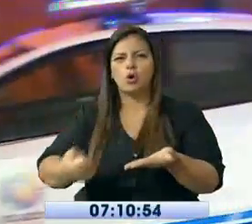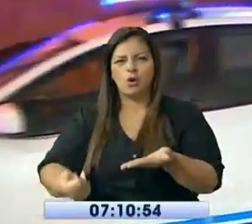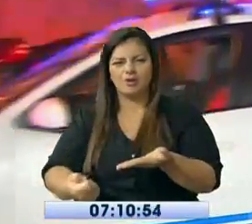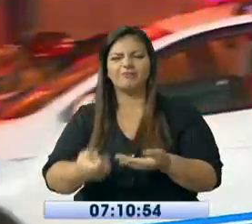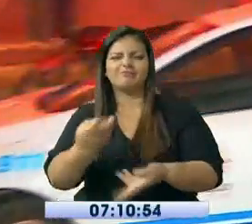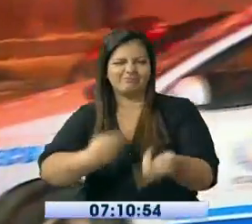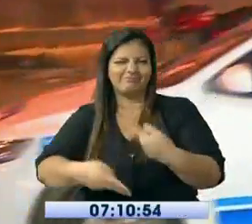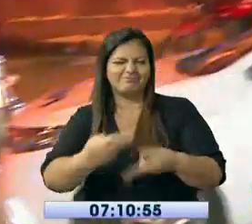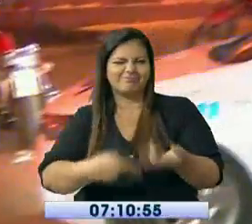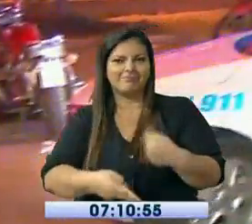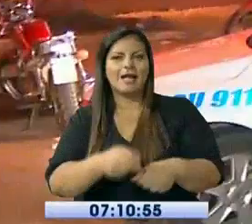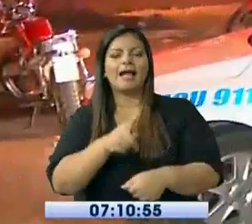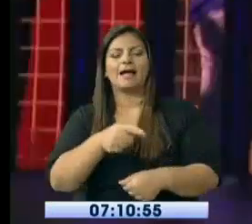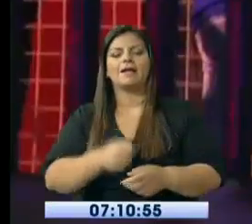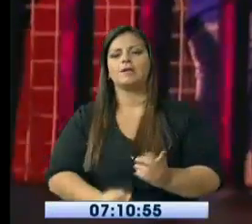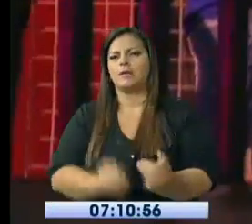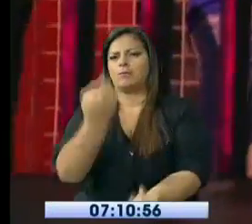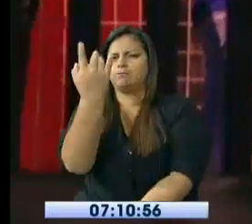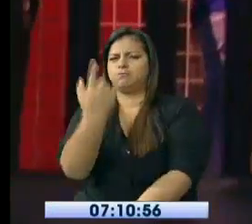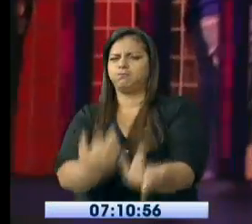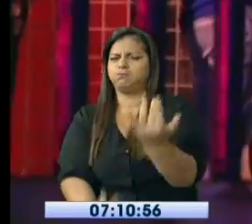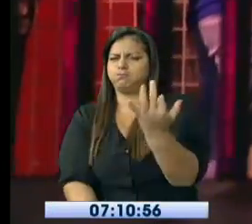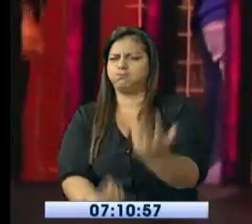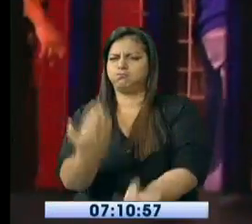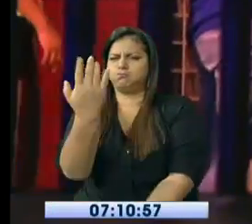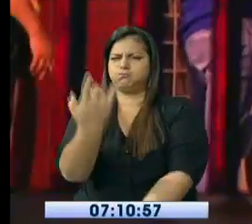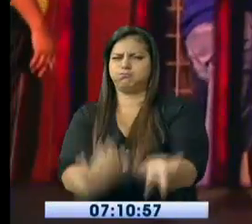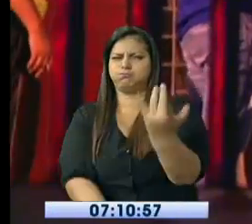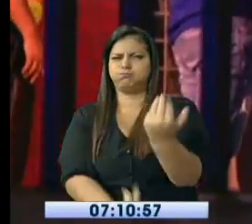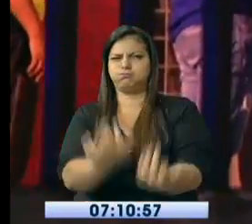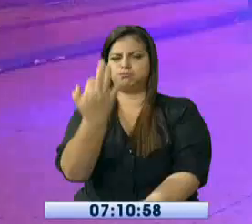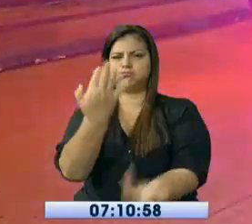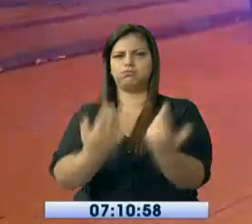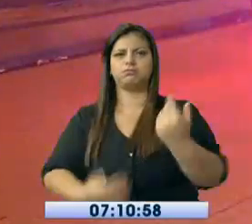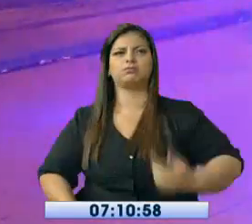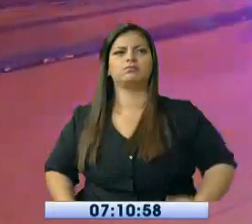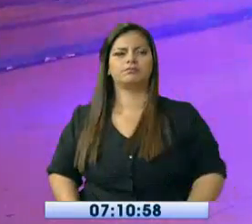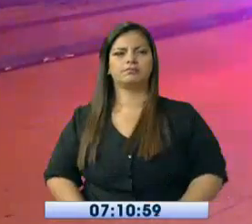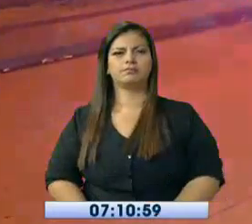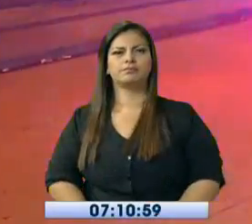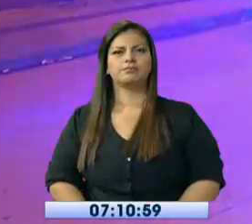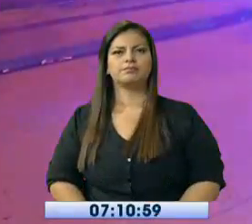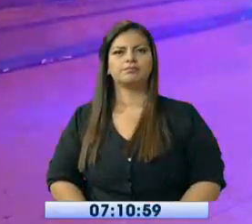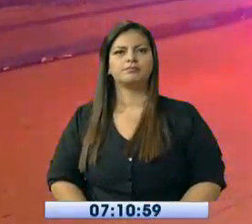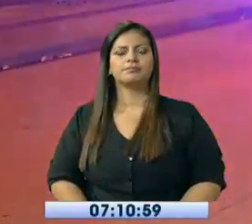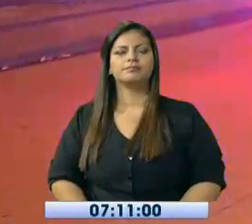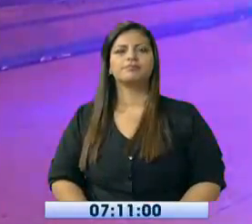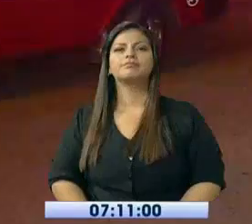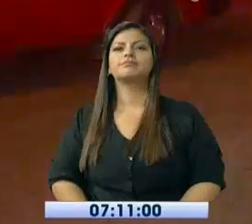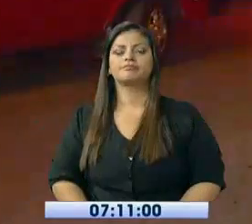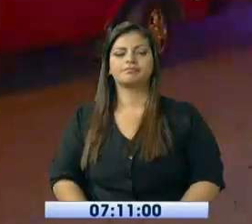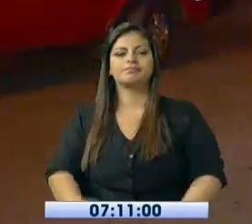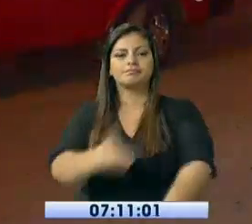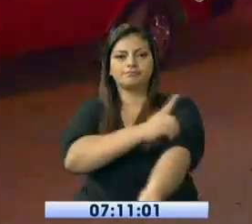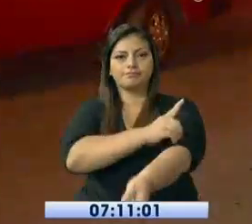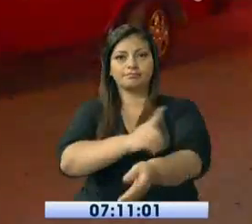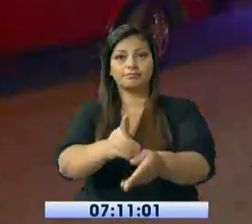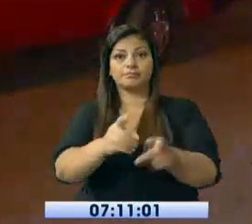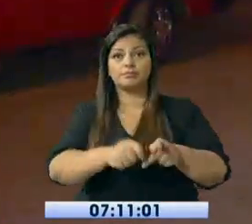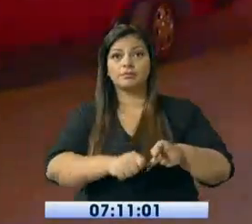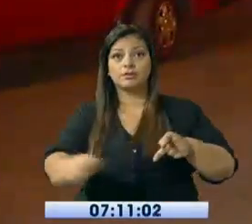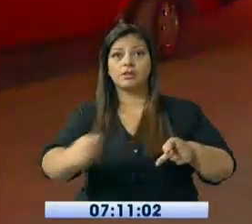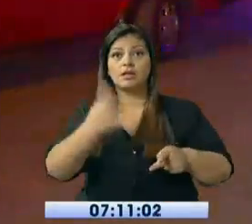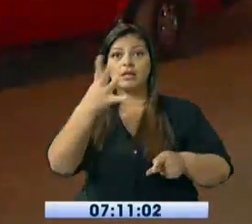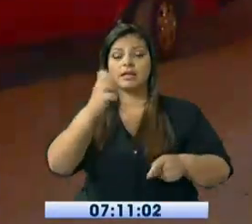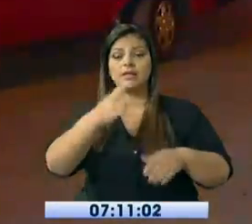Las llamas se produjeron en los locales 14 y 15 del Parque California, ubicado en el kilómetro 15 y medio de la vía Daule,